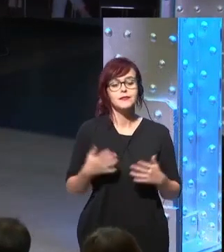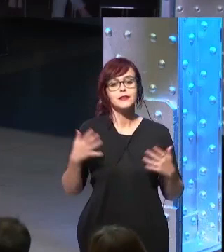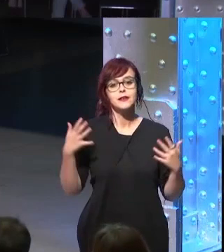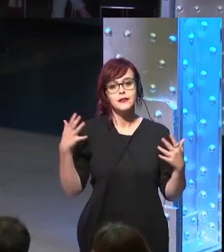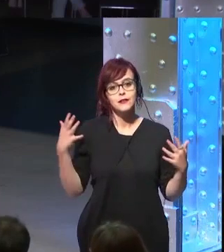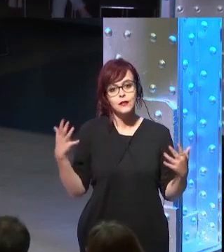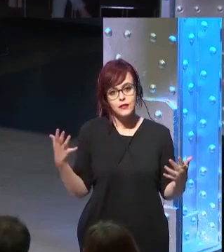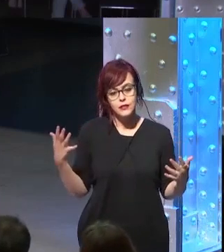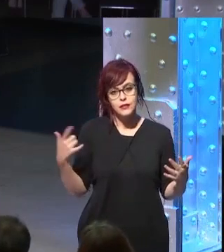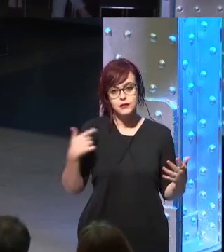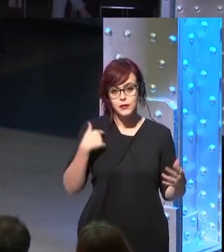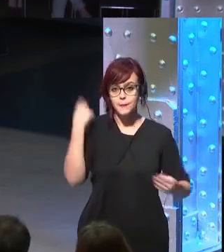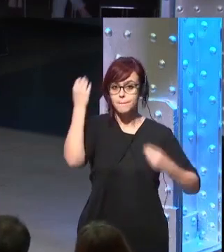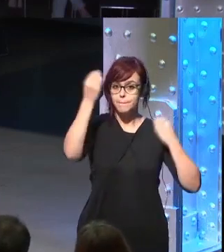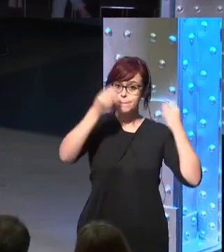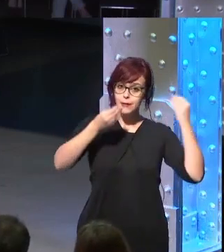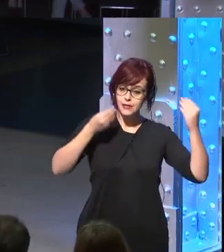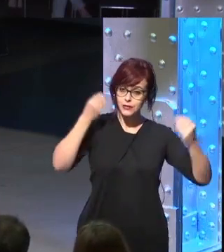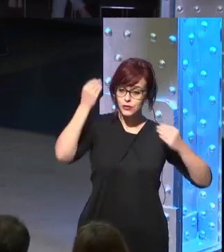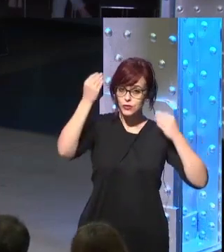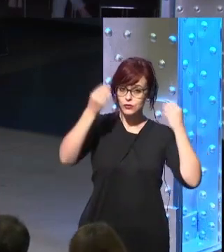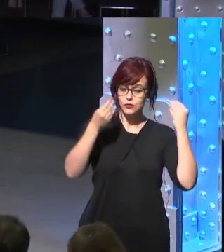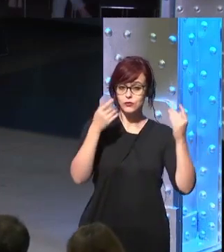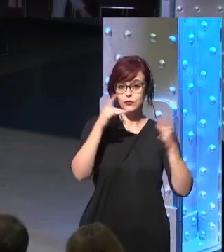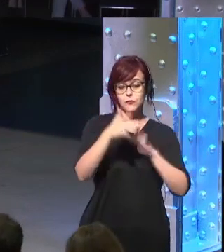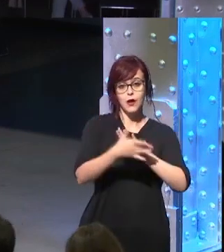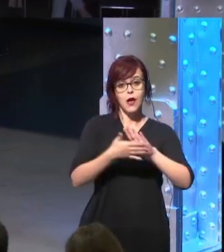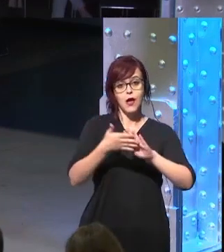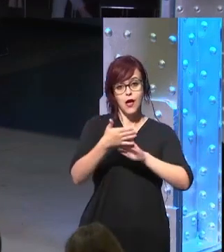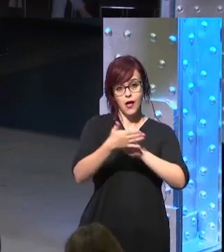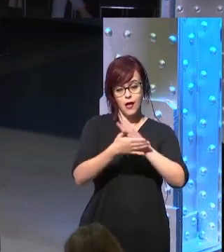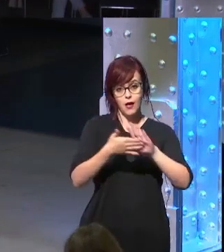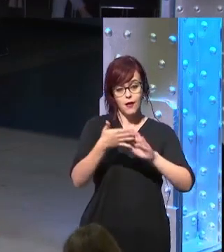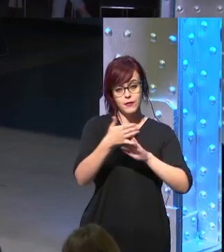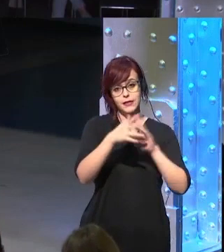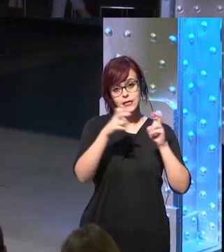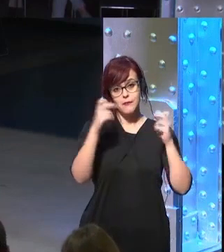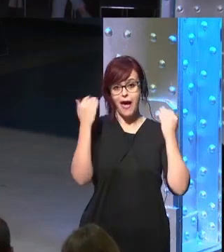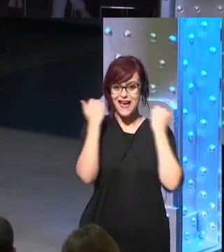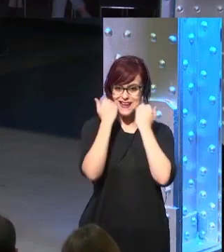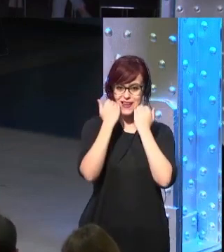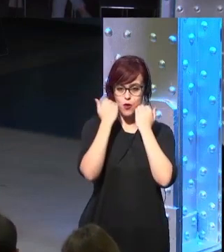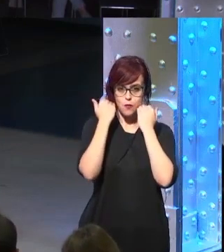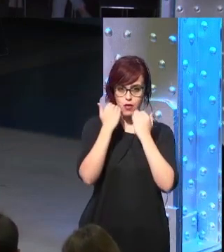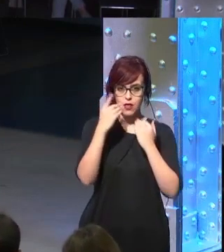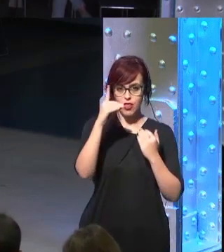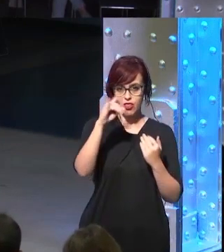Cuando pienso cómo nos han llegado los relatos tanto de Cleopatra como de